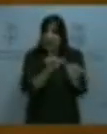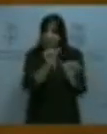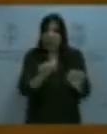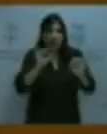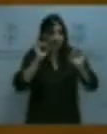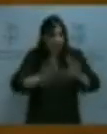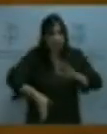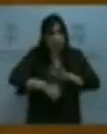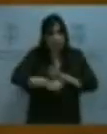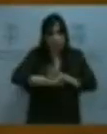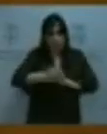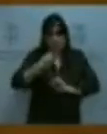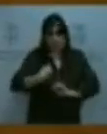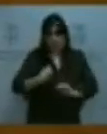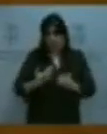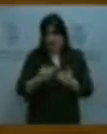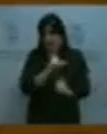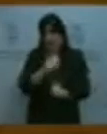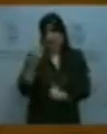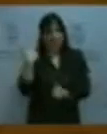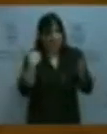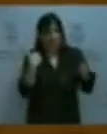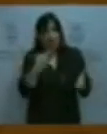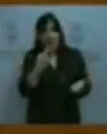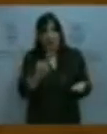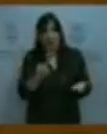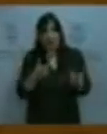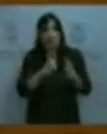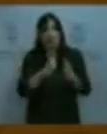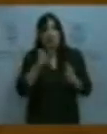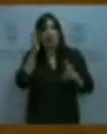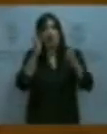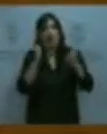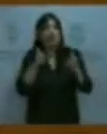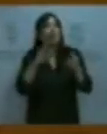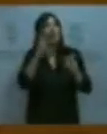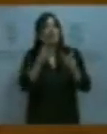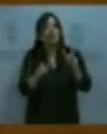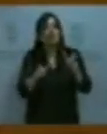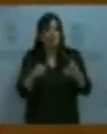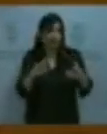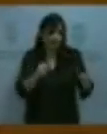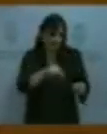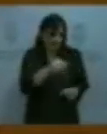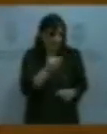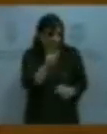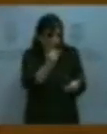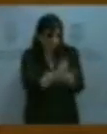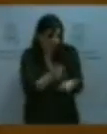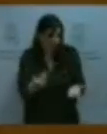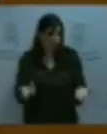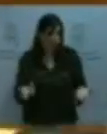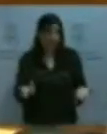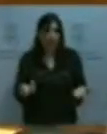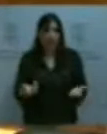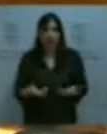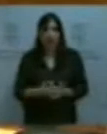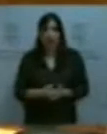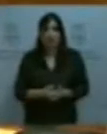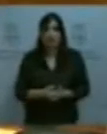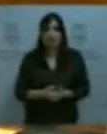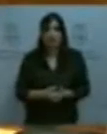con el sector ganadero. Los ganaderos. Señor Venta, tendrá un segundo turno. Se acaba. Y este turno de este diputado